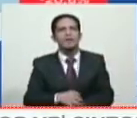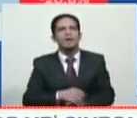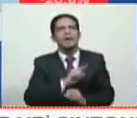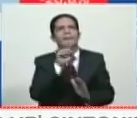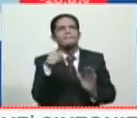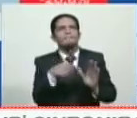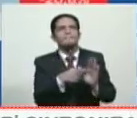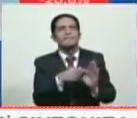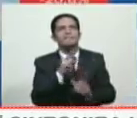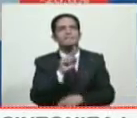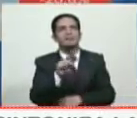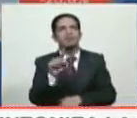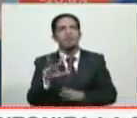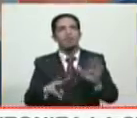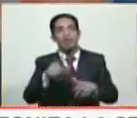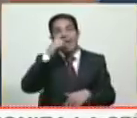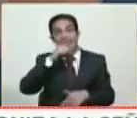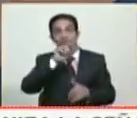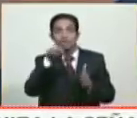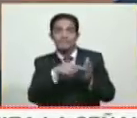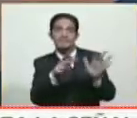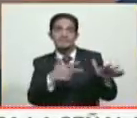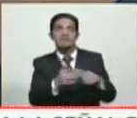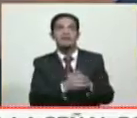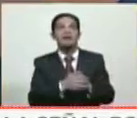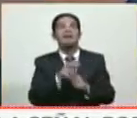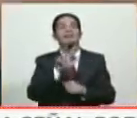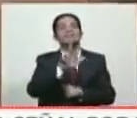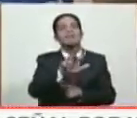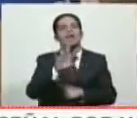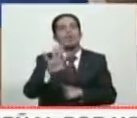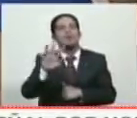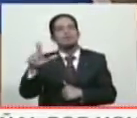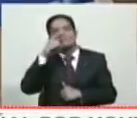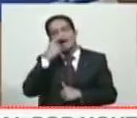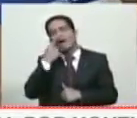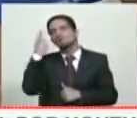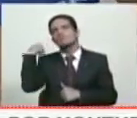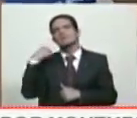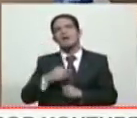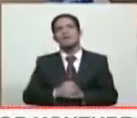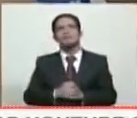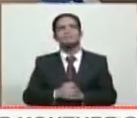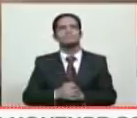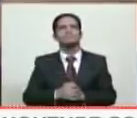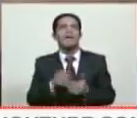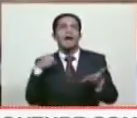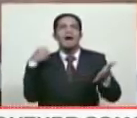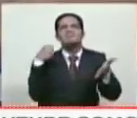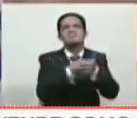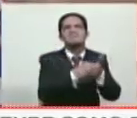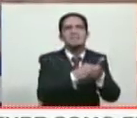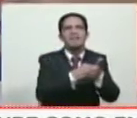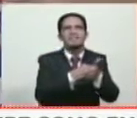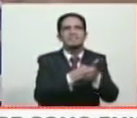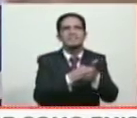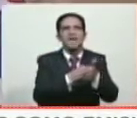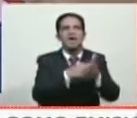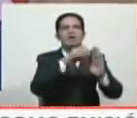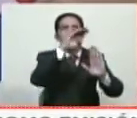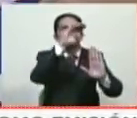1.112 en el año 2017, 349 en el año 2018. Accidentes con lesionados, hubo una